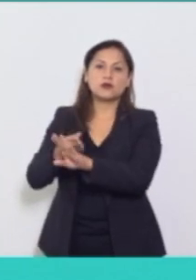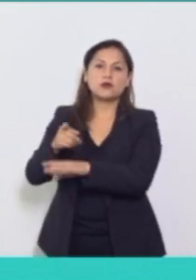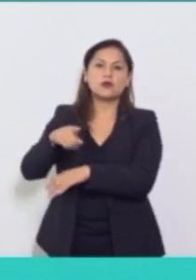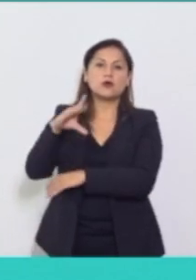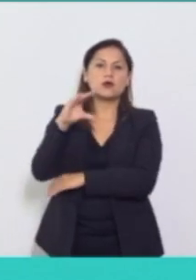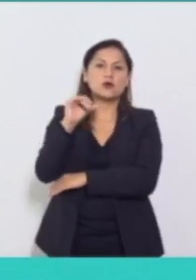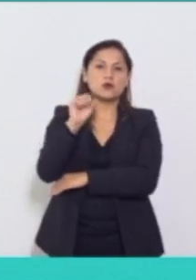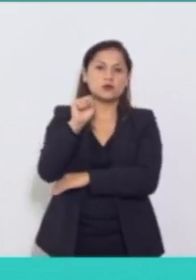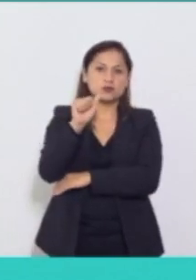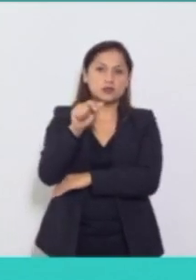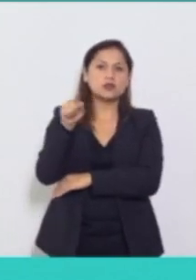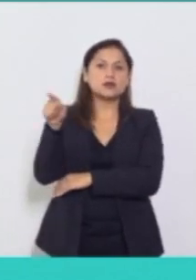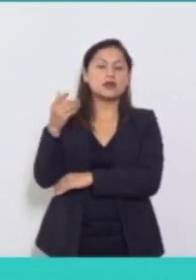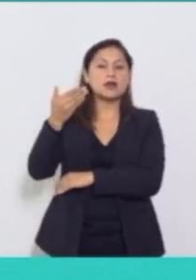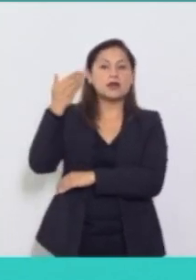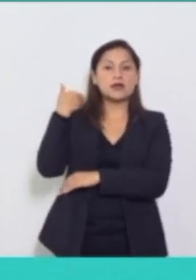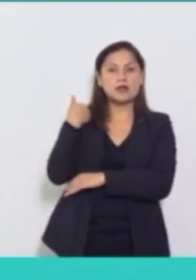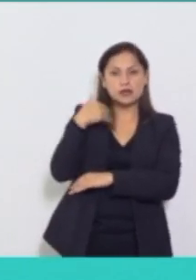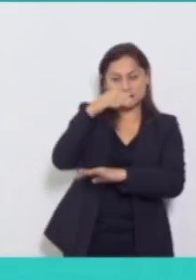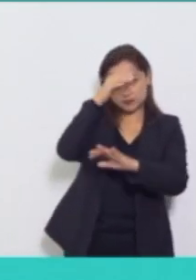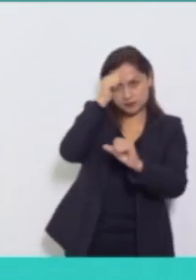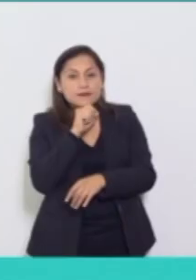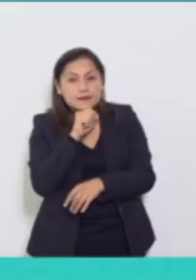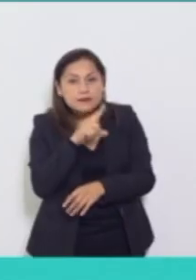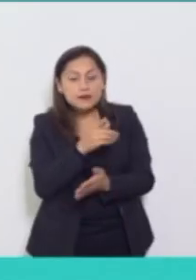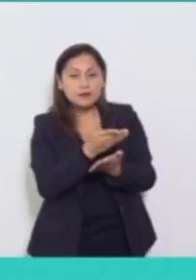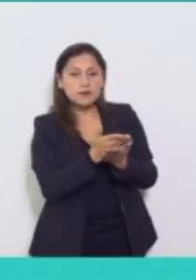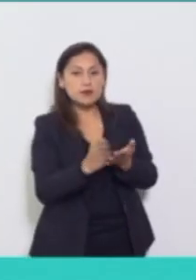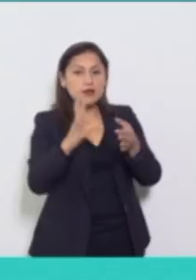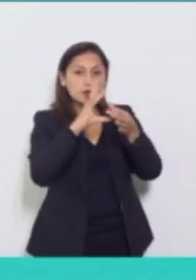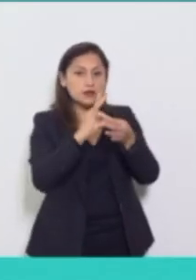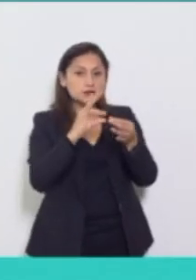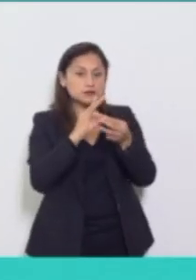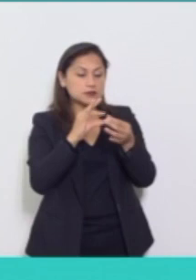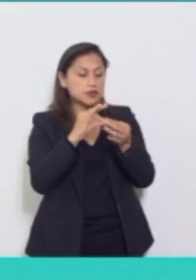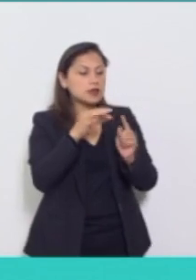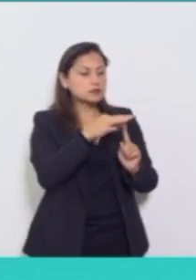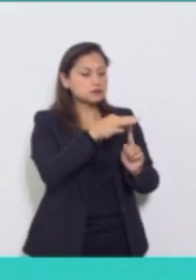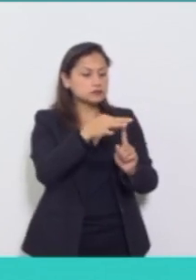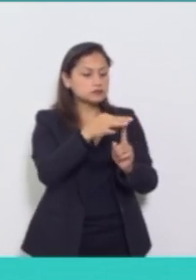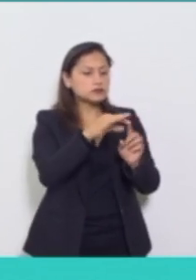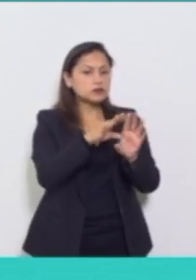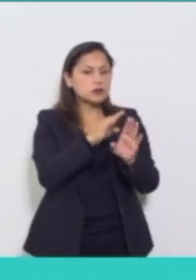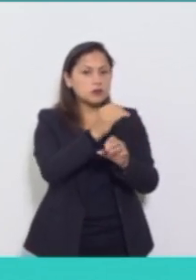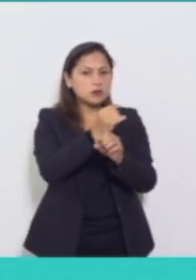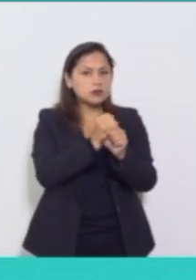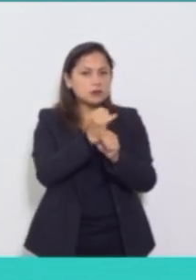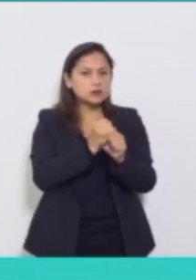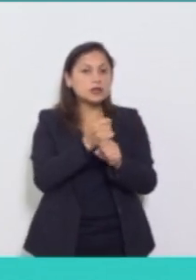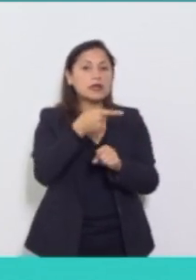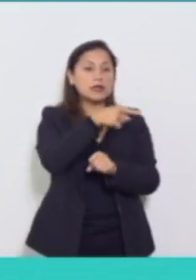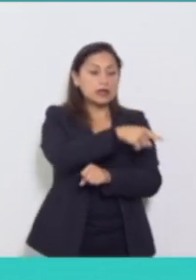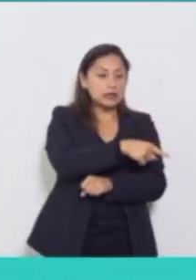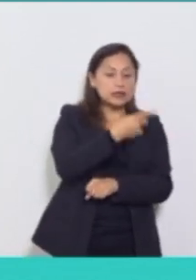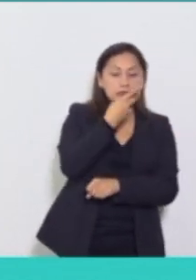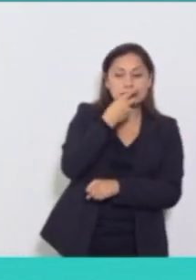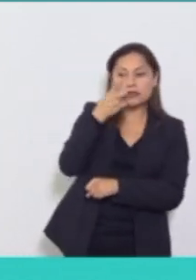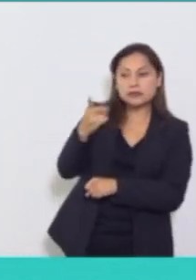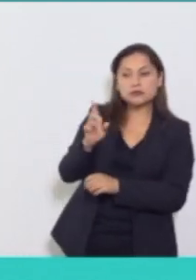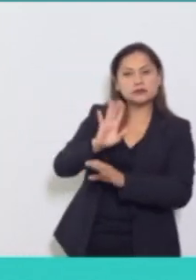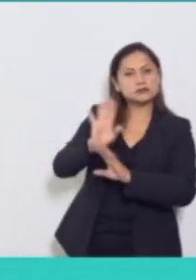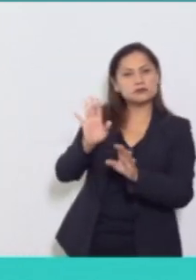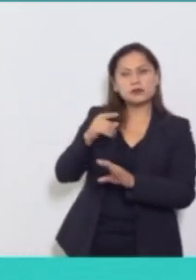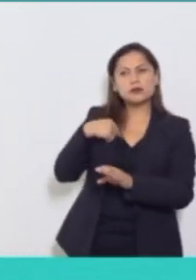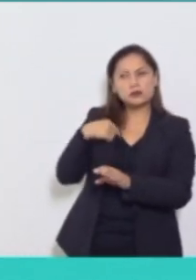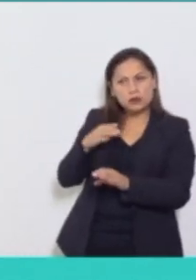Excel en el que se encontraron los catálogos de productos adquiridos en 2016, 2017 y hasta julio de 2018. No obstante, el particular presentó